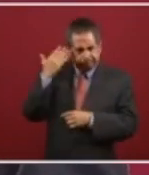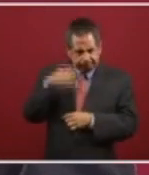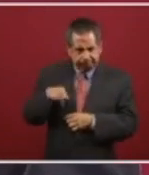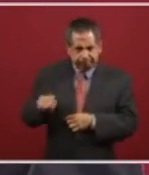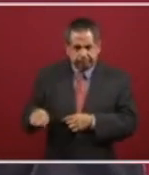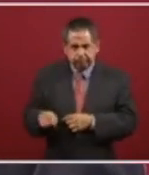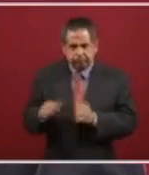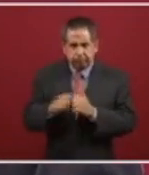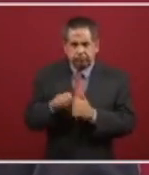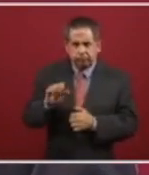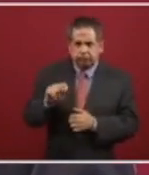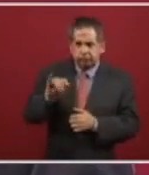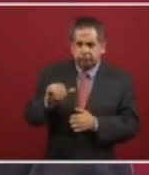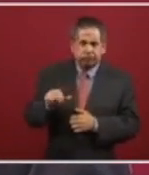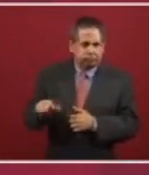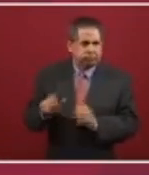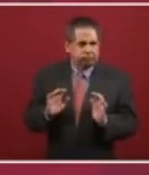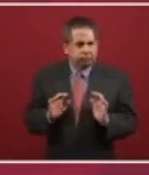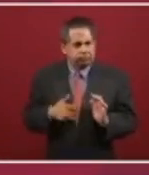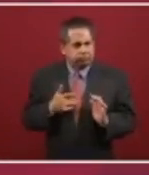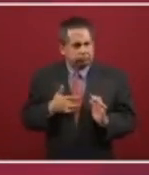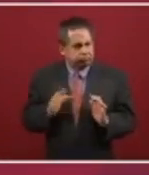y con ética.